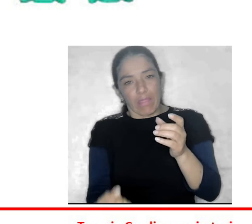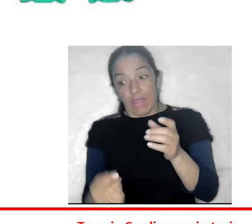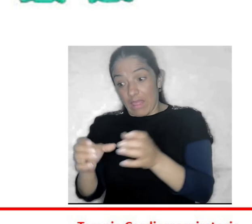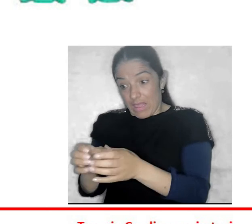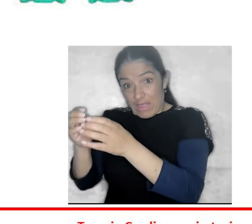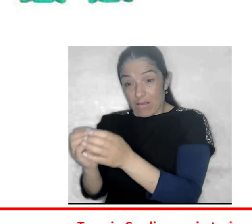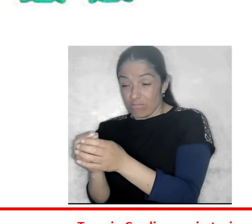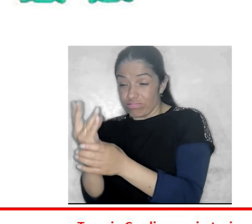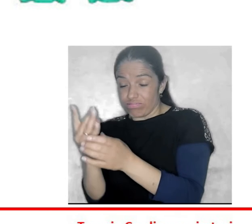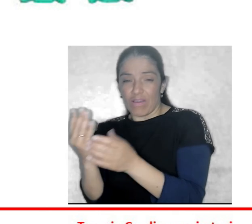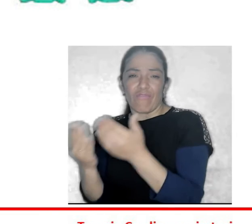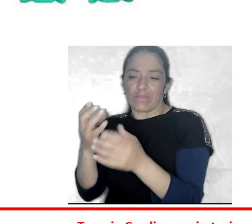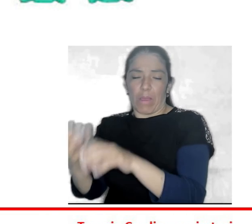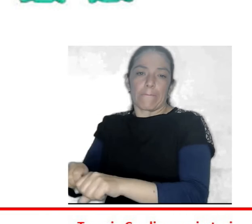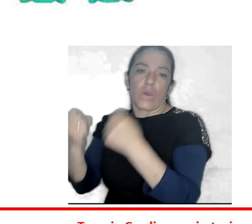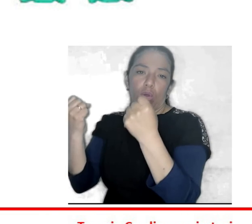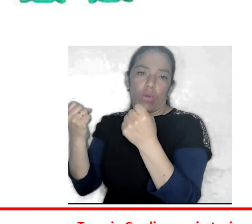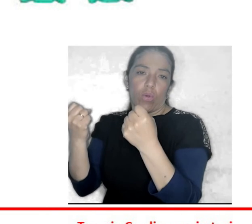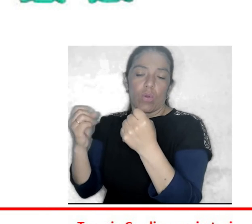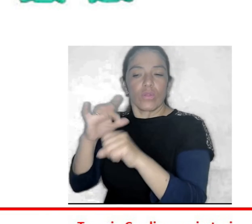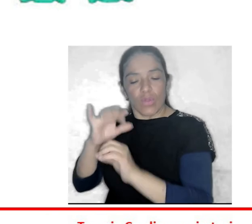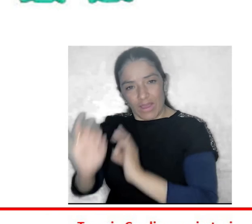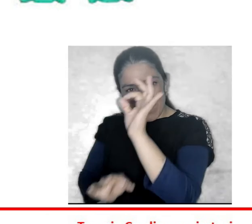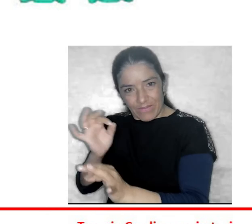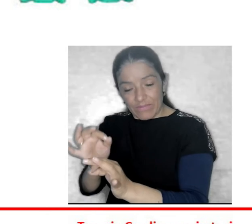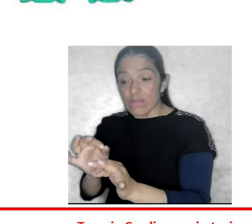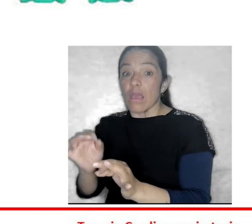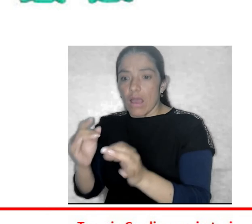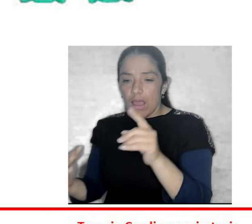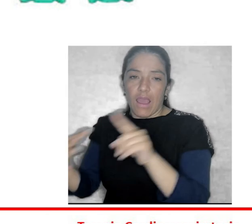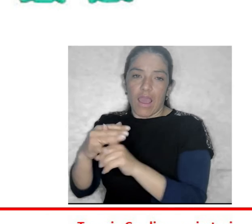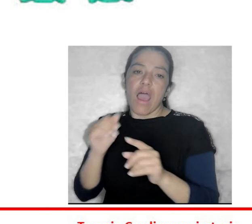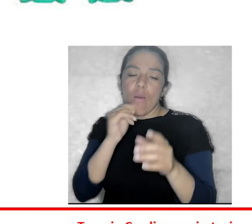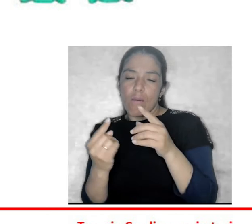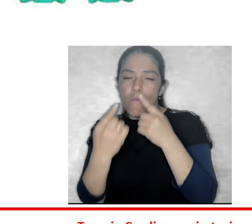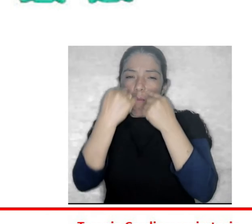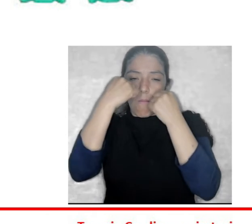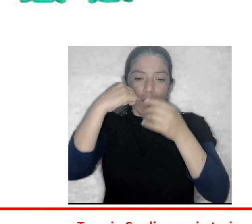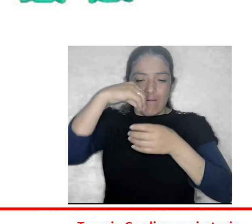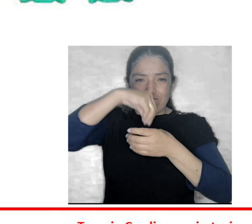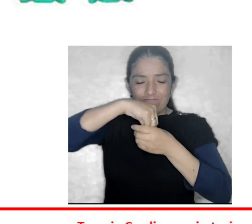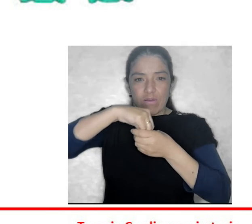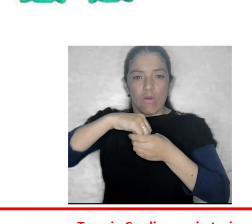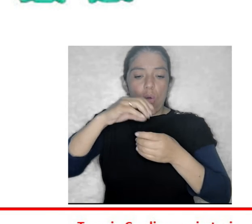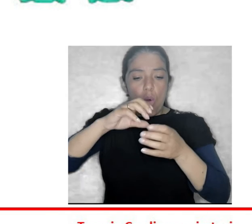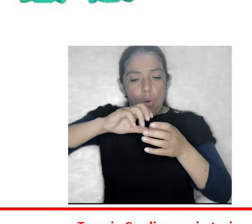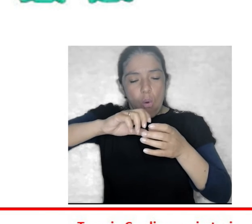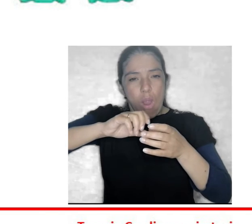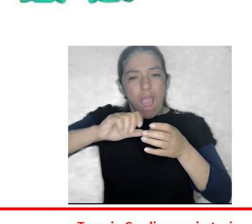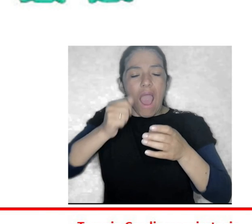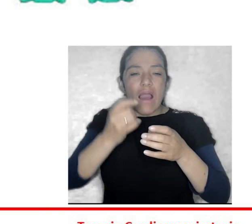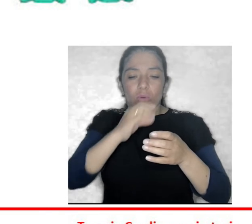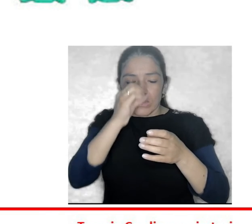el humidificador se puede romper con facilidad. El agua puede entrar a la cánula obstruyendo el paso del oxígeno